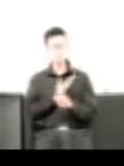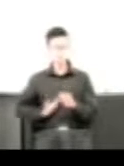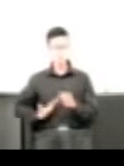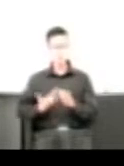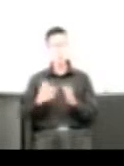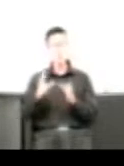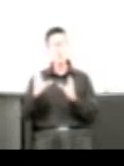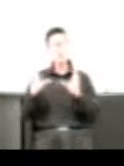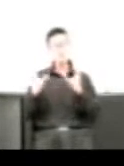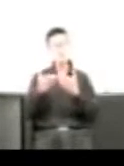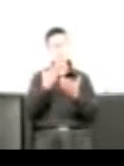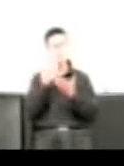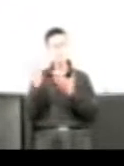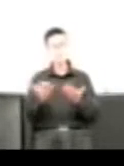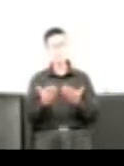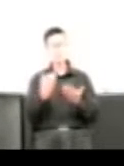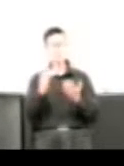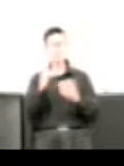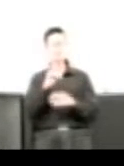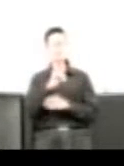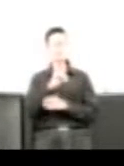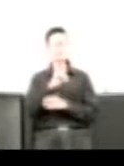Instituto Electoral del Estado de Guanajuato.